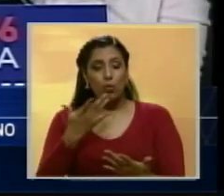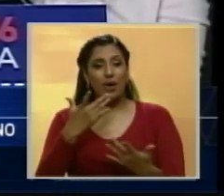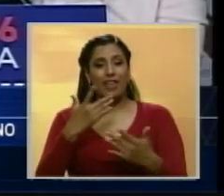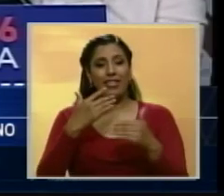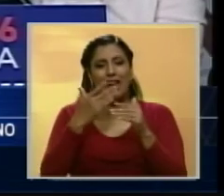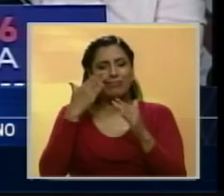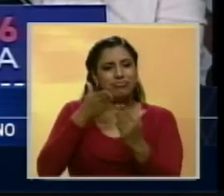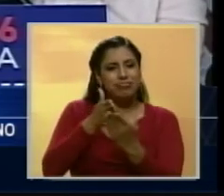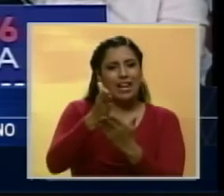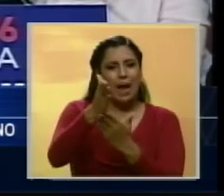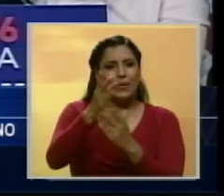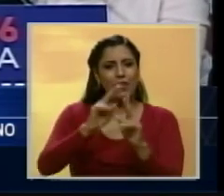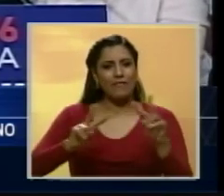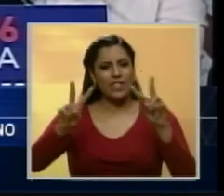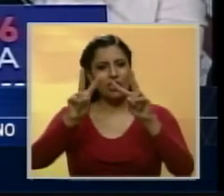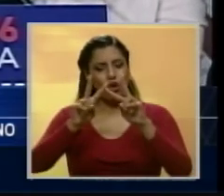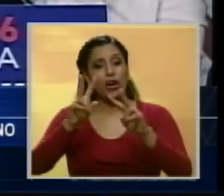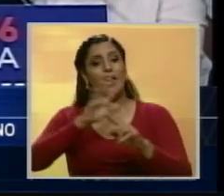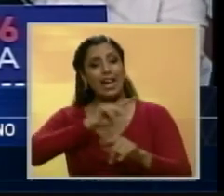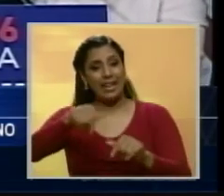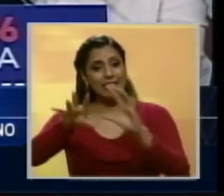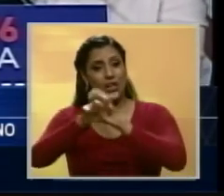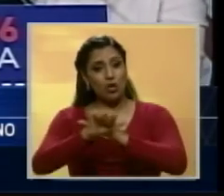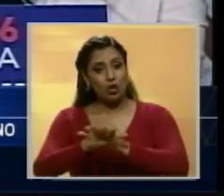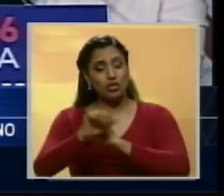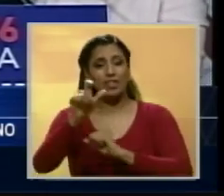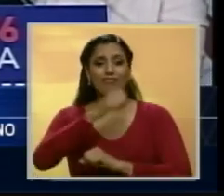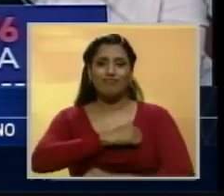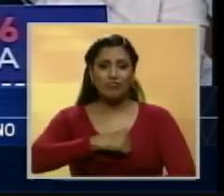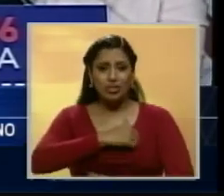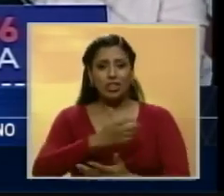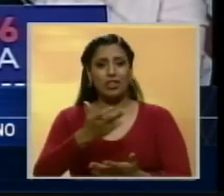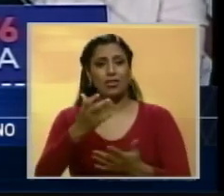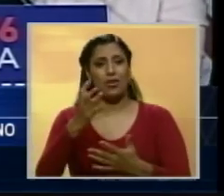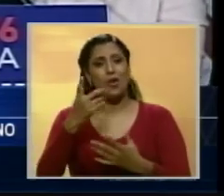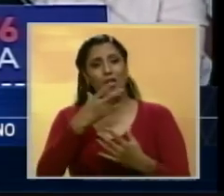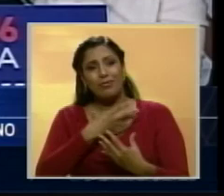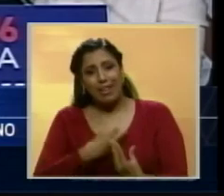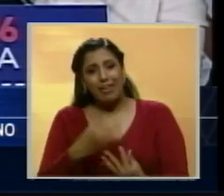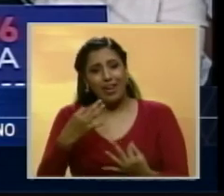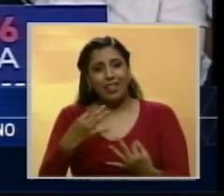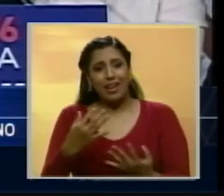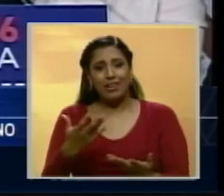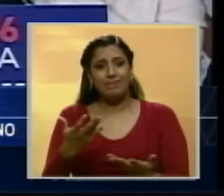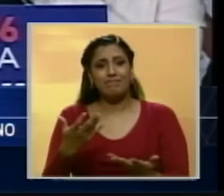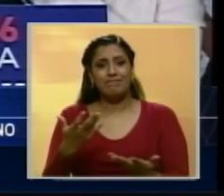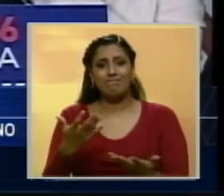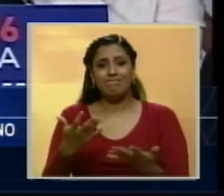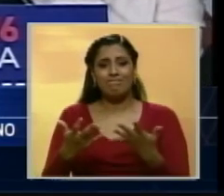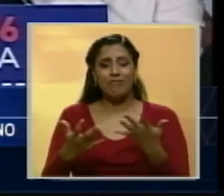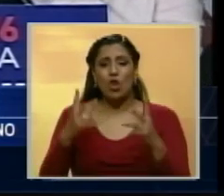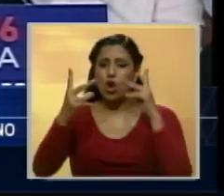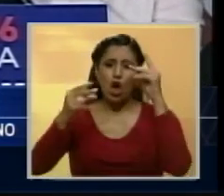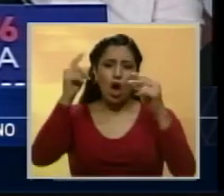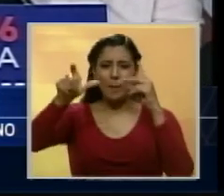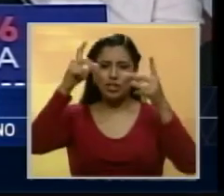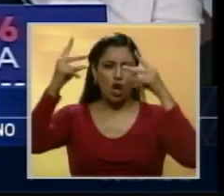senda viable para la victoria. Esta noche, lamento decir,